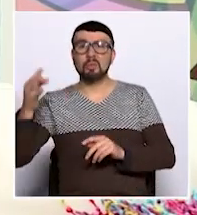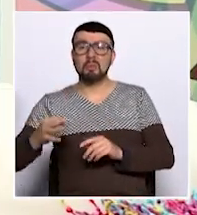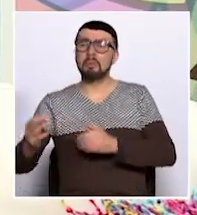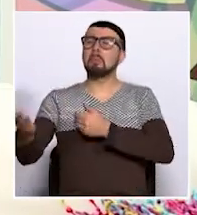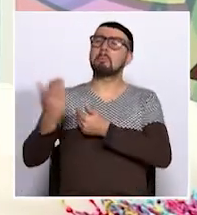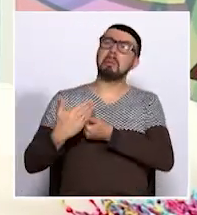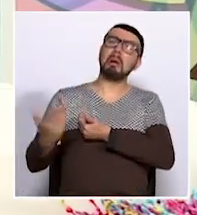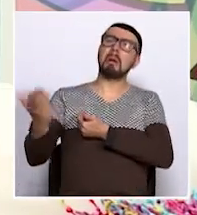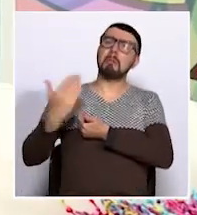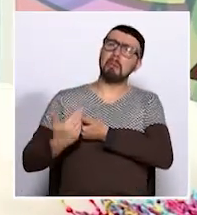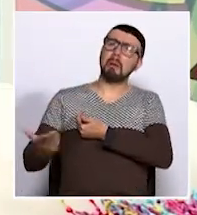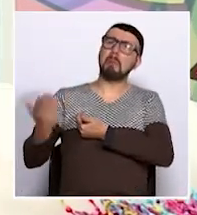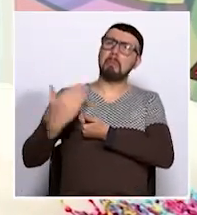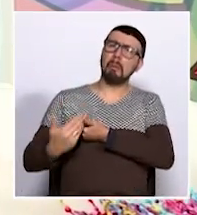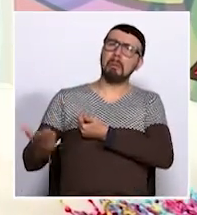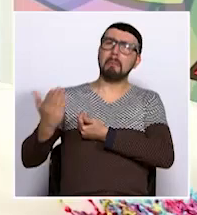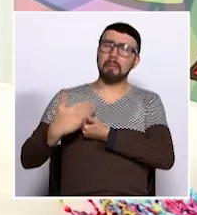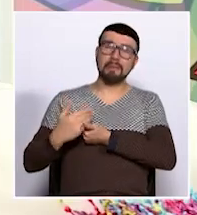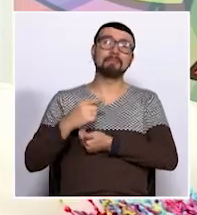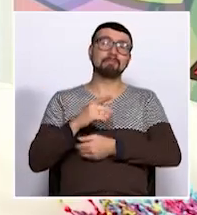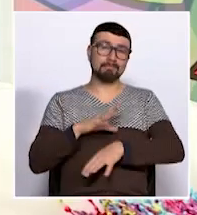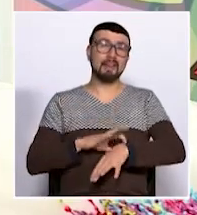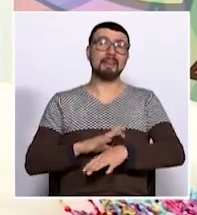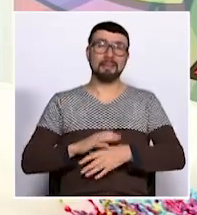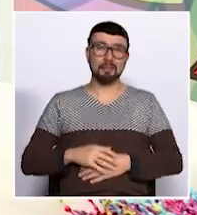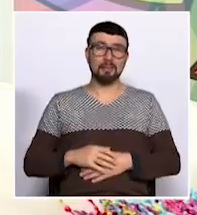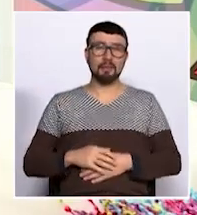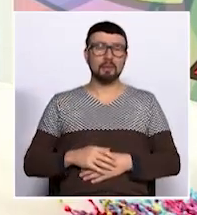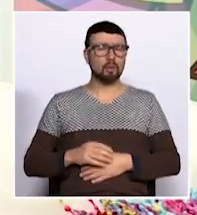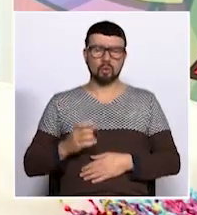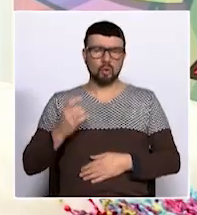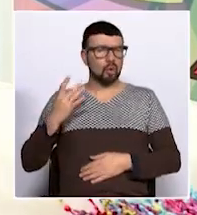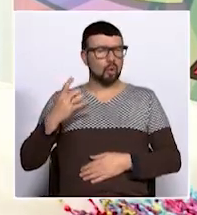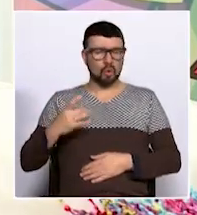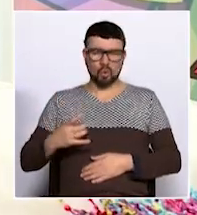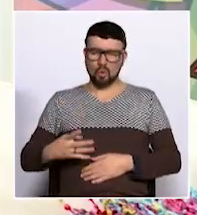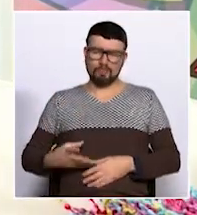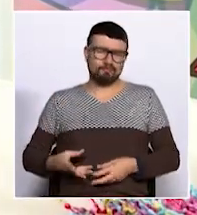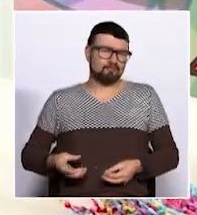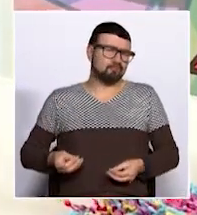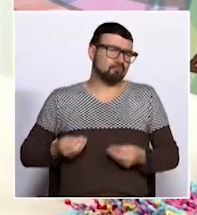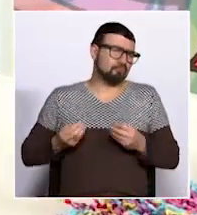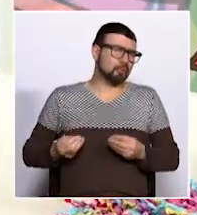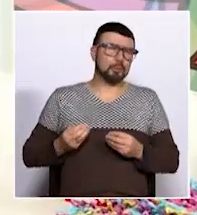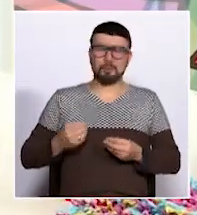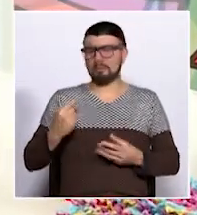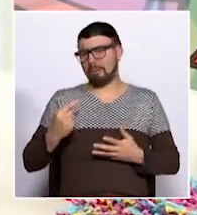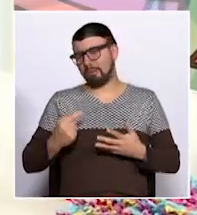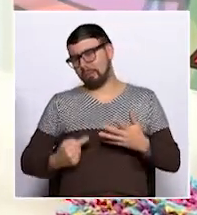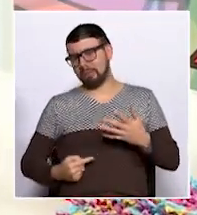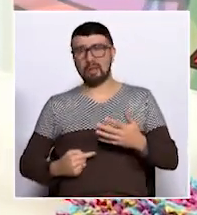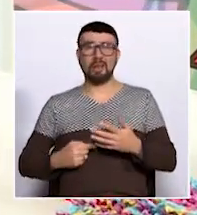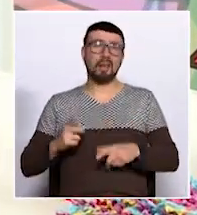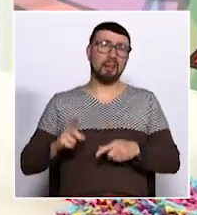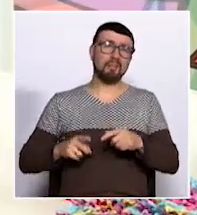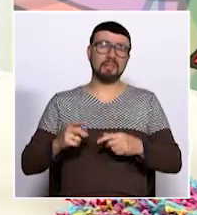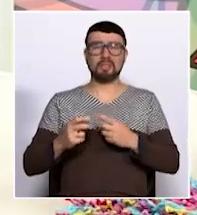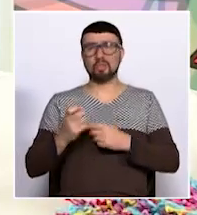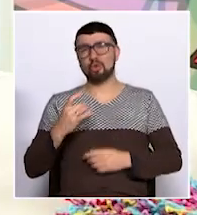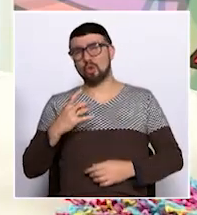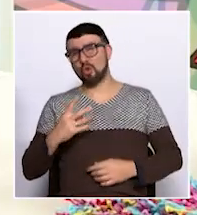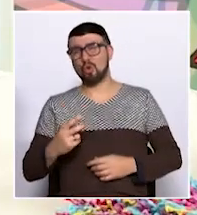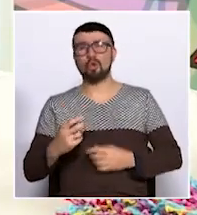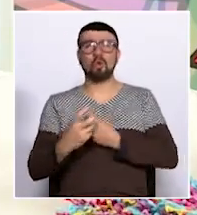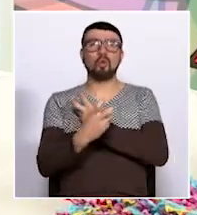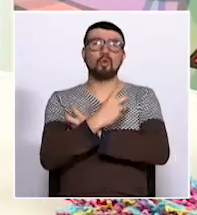del día a día. Lo que yo les decía, dolores, hay muchas causas de dolor: osteomuscular, dolores